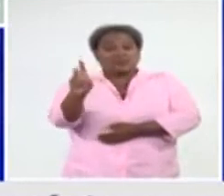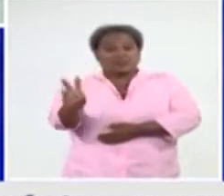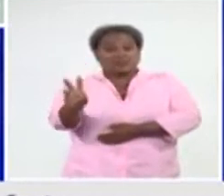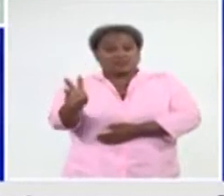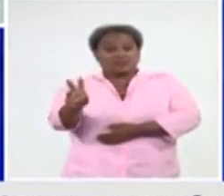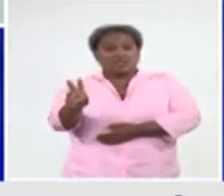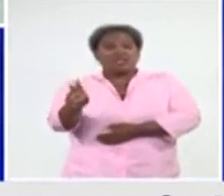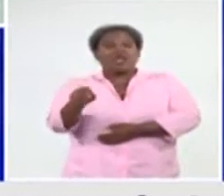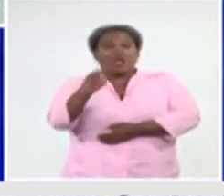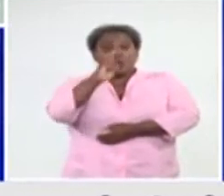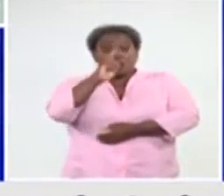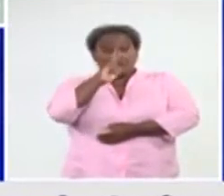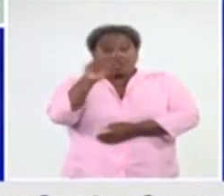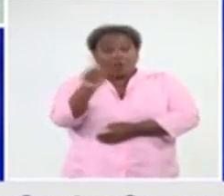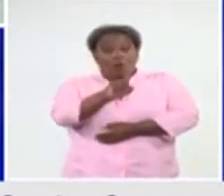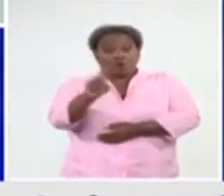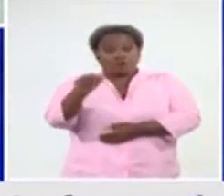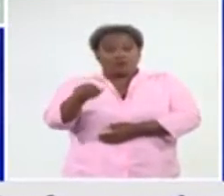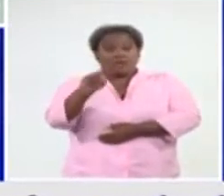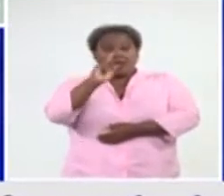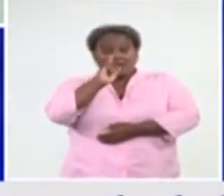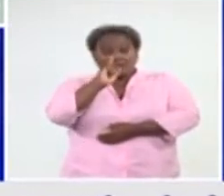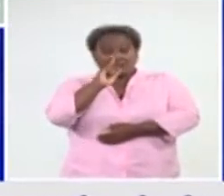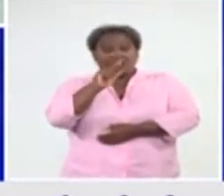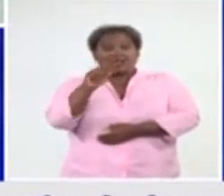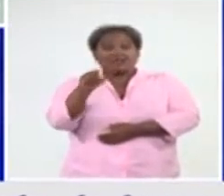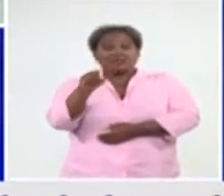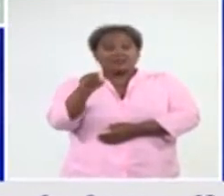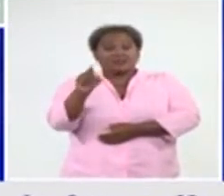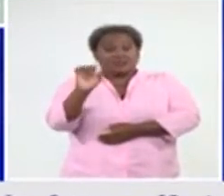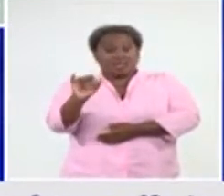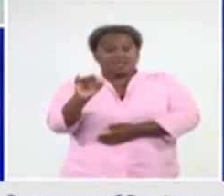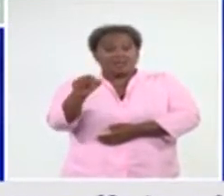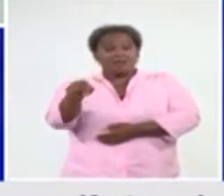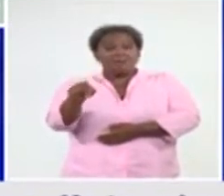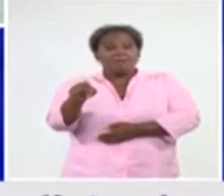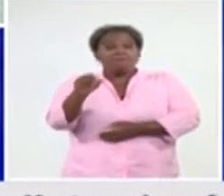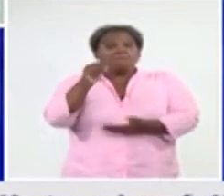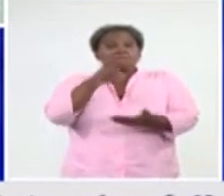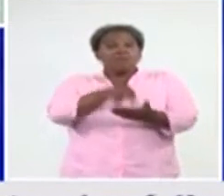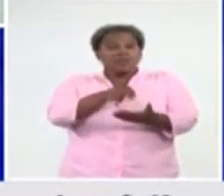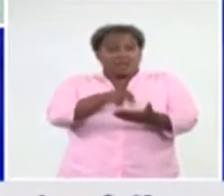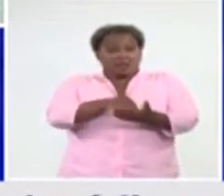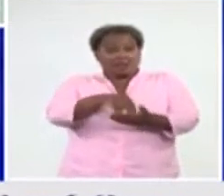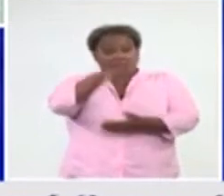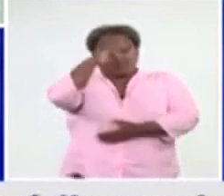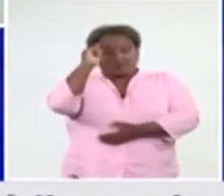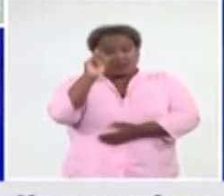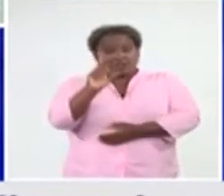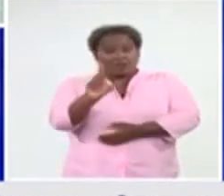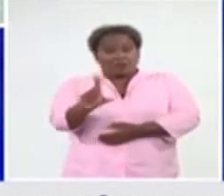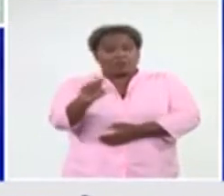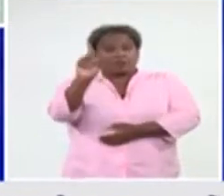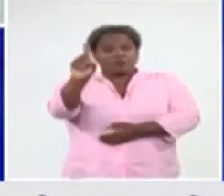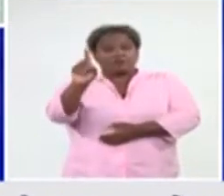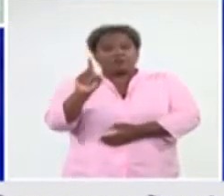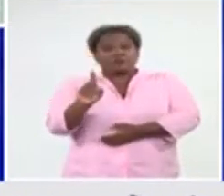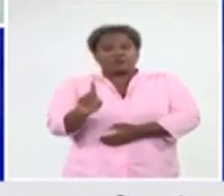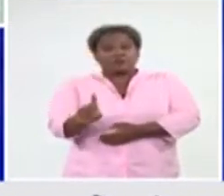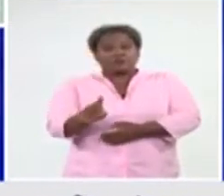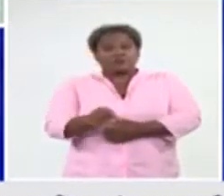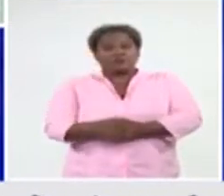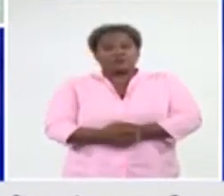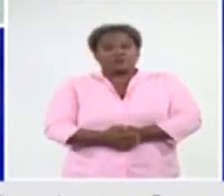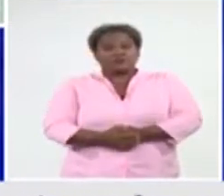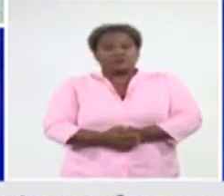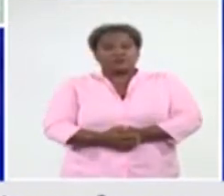Nuevitas 11, Najasa 6, Minas y Sierra de Cubitas, un caso en cada uno de estos